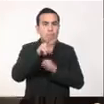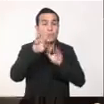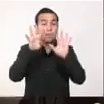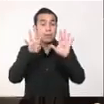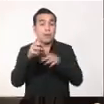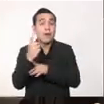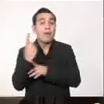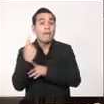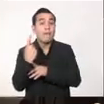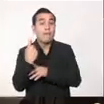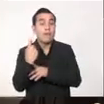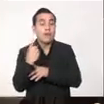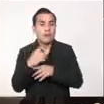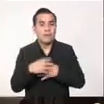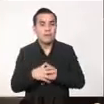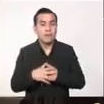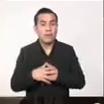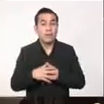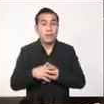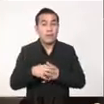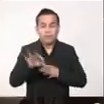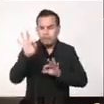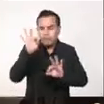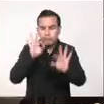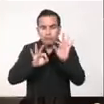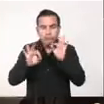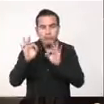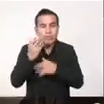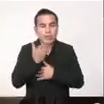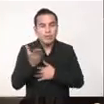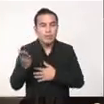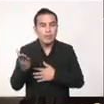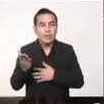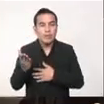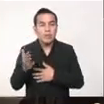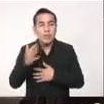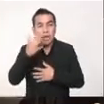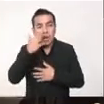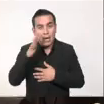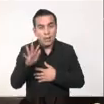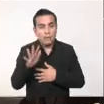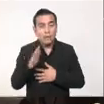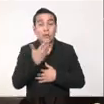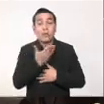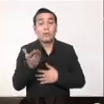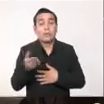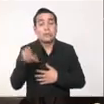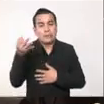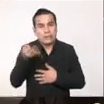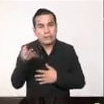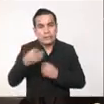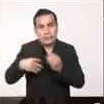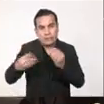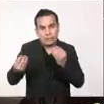páginas, le faltaron ciertos requisitos, ciertas infracciones que debió